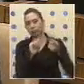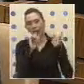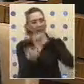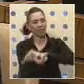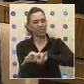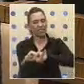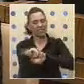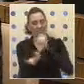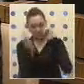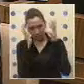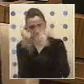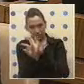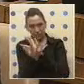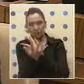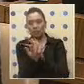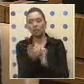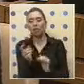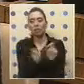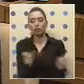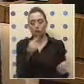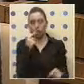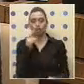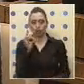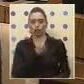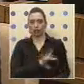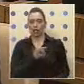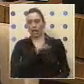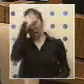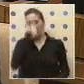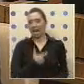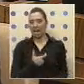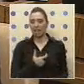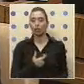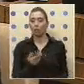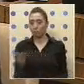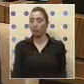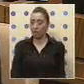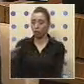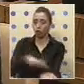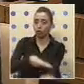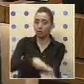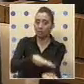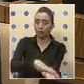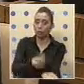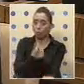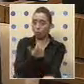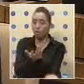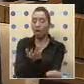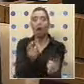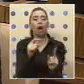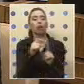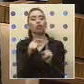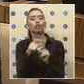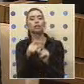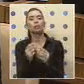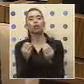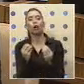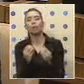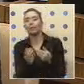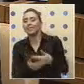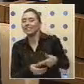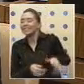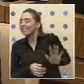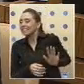de Chile, nos solazamos de ser chilenos, pero cuando nos piden que hagamos una contribución para eso, pareciera ser que el concepto es cómo eludimos